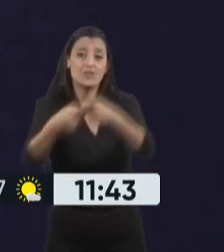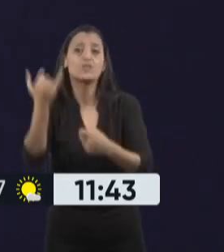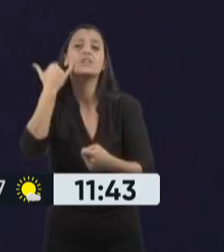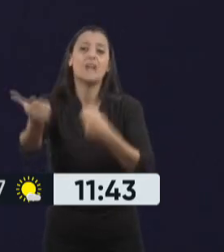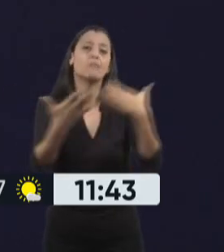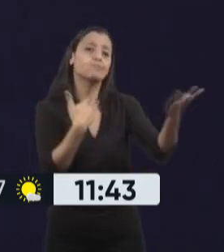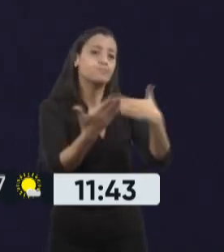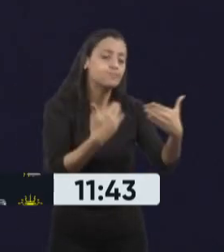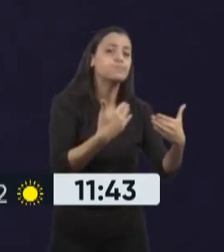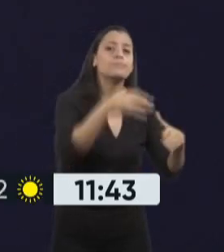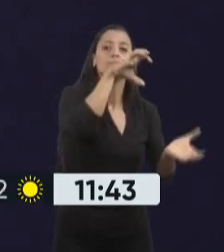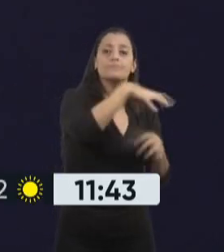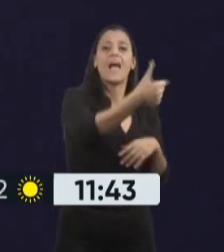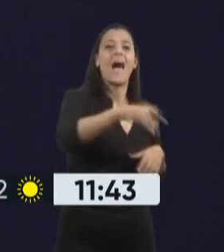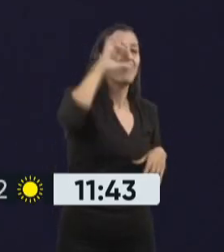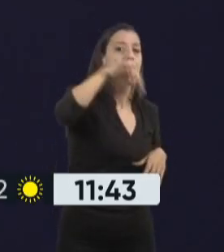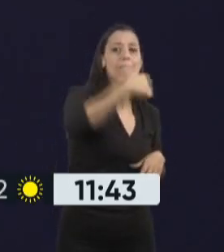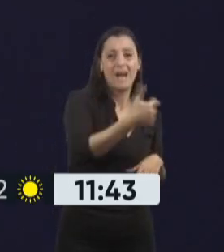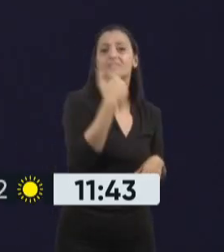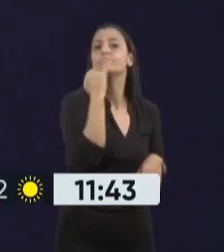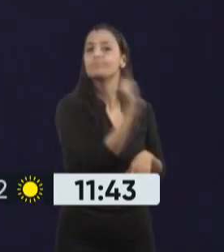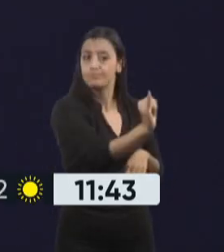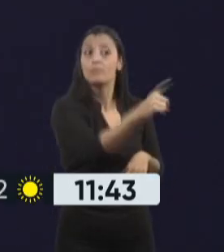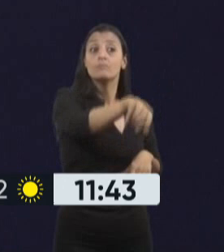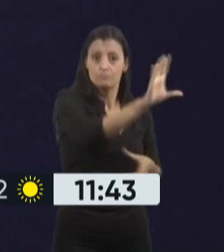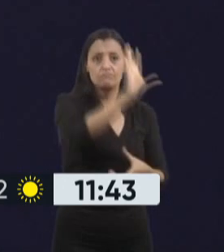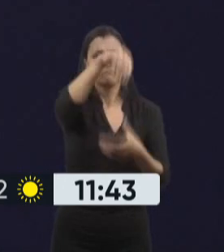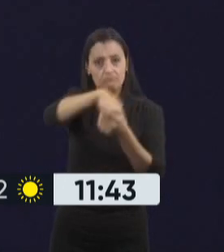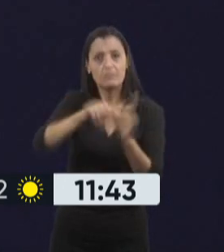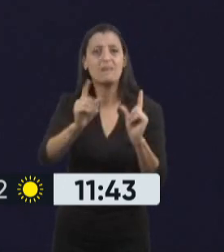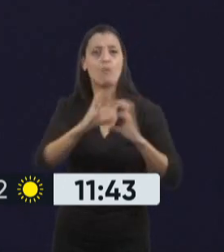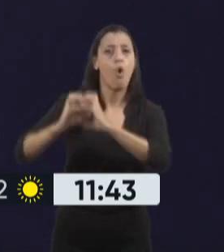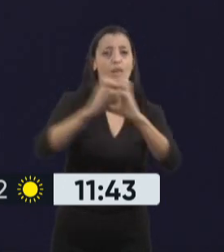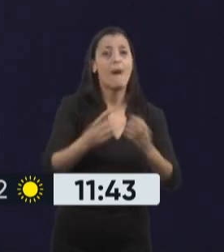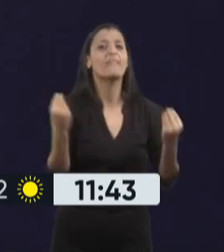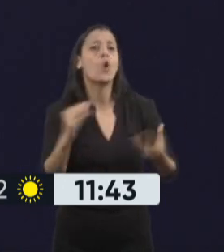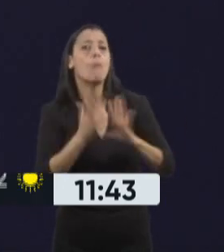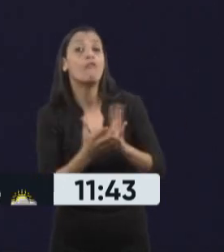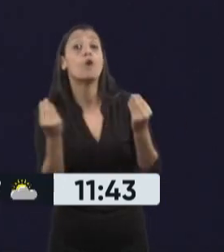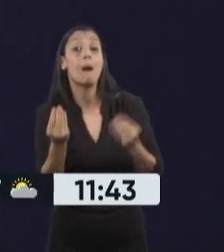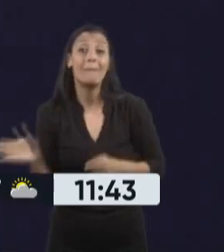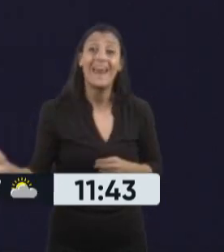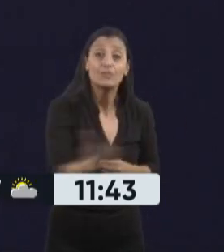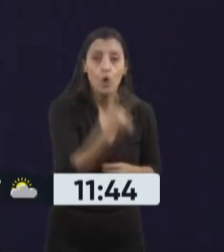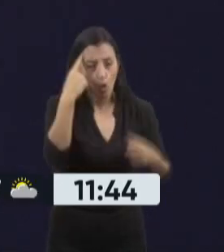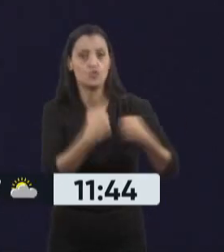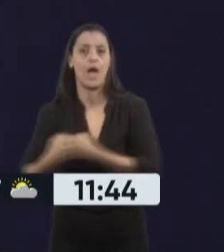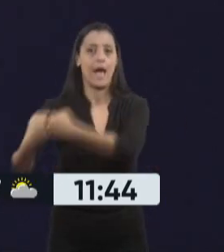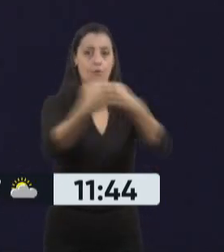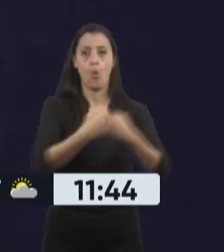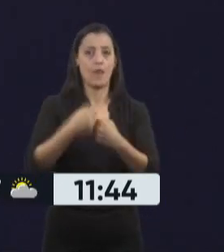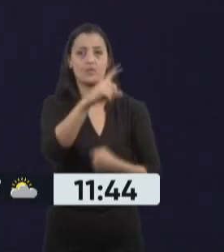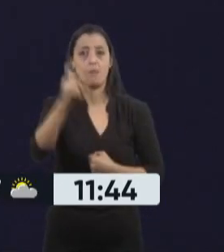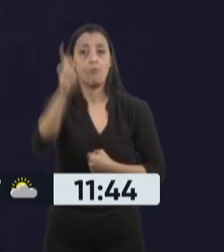gente de ADEPA para transmitirles que iban a ser parte del debate de cómo hacer que todos estemos de acuerdo y que